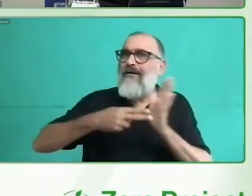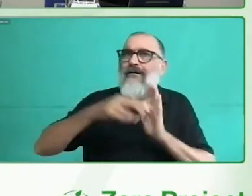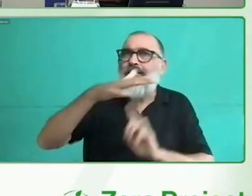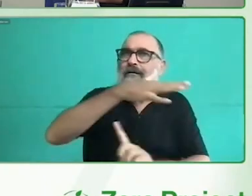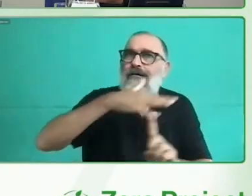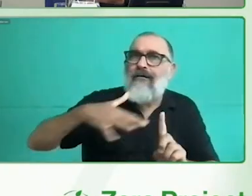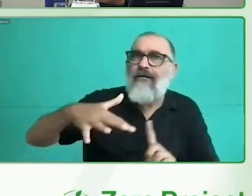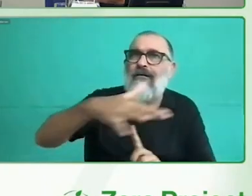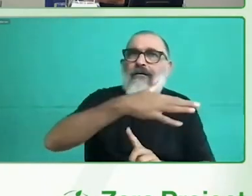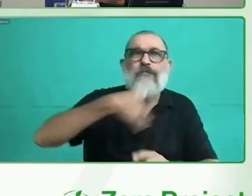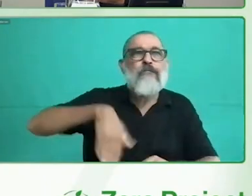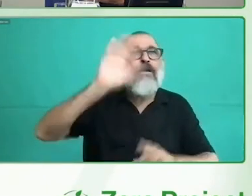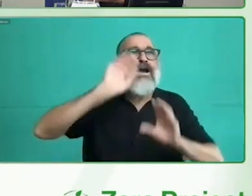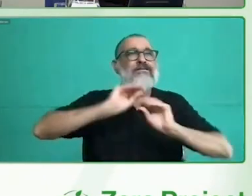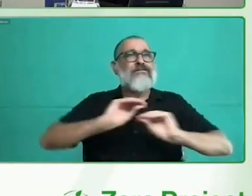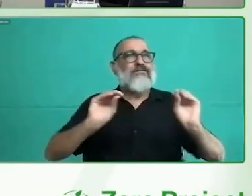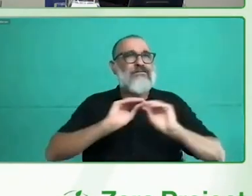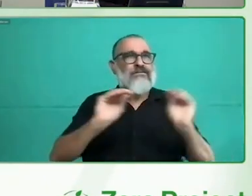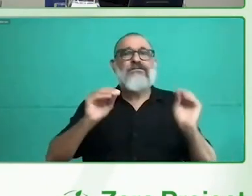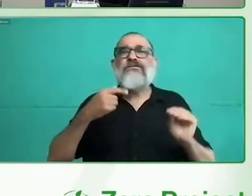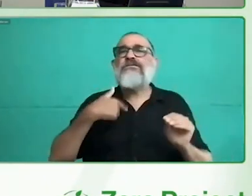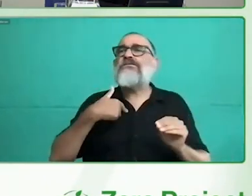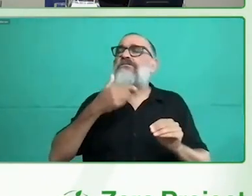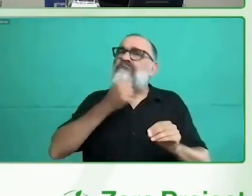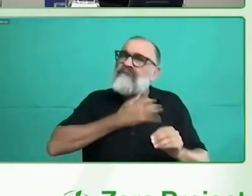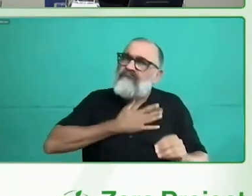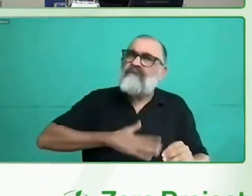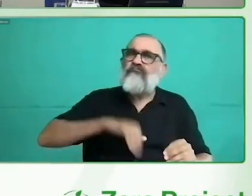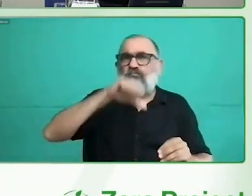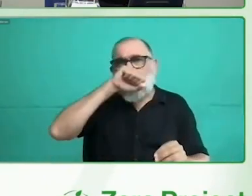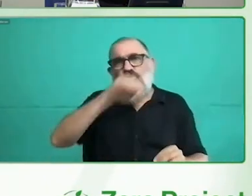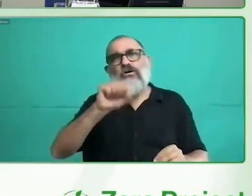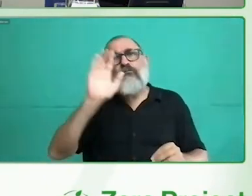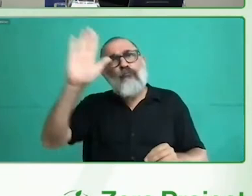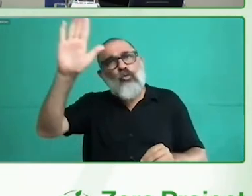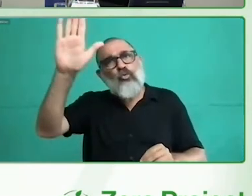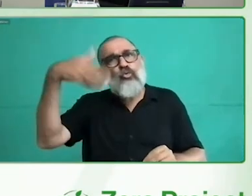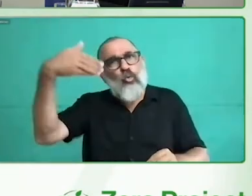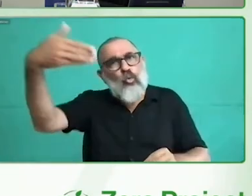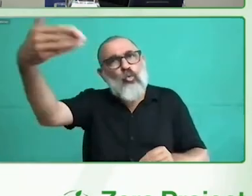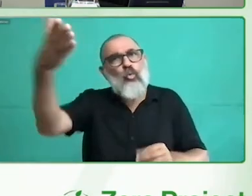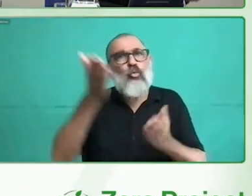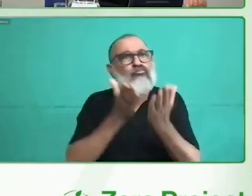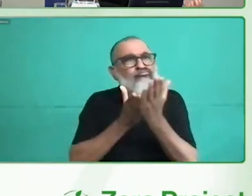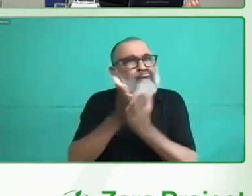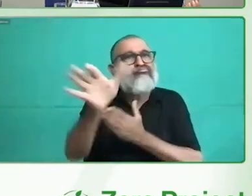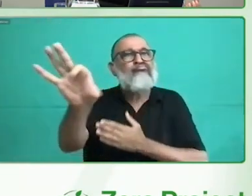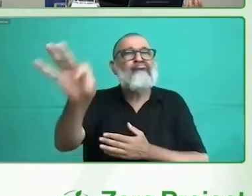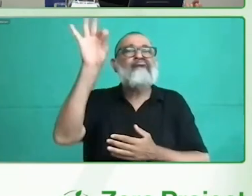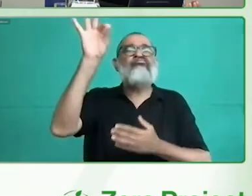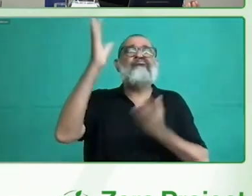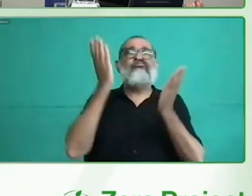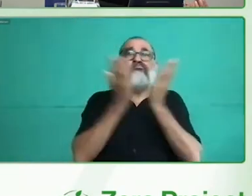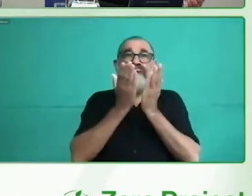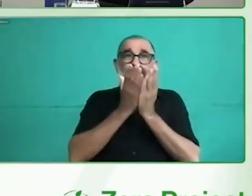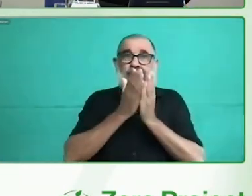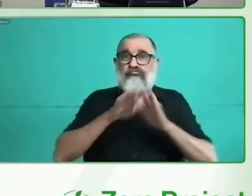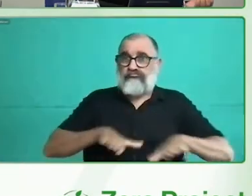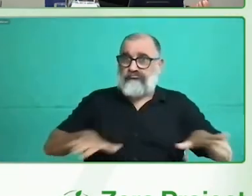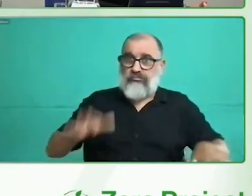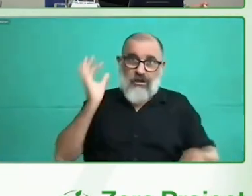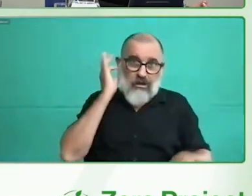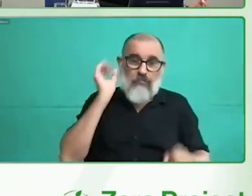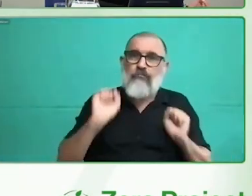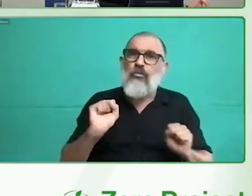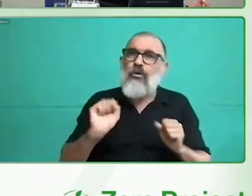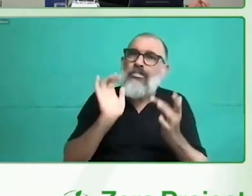y conectar a ellas con una realidad que muchas veces les falta, lo que percibimos por las encuestas que nosotros suministramos, les